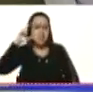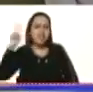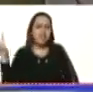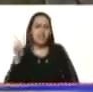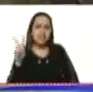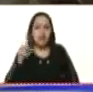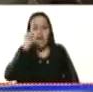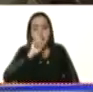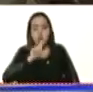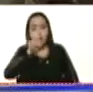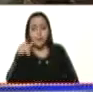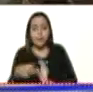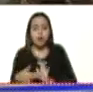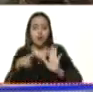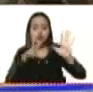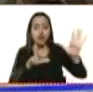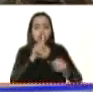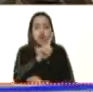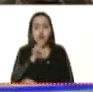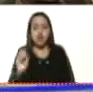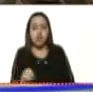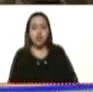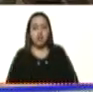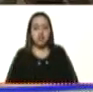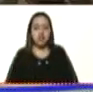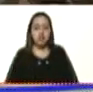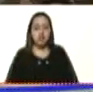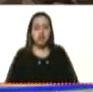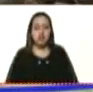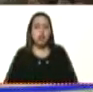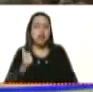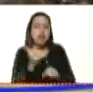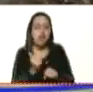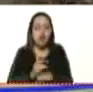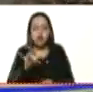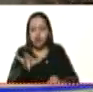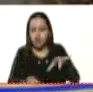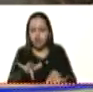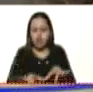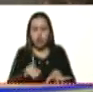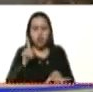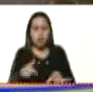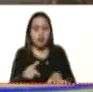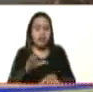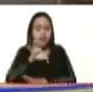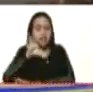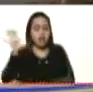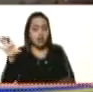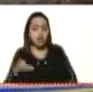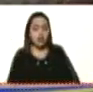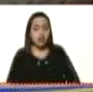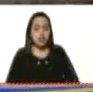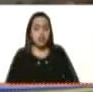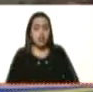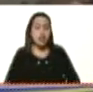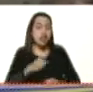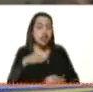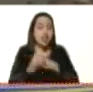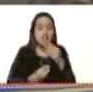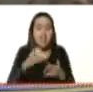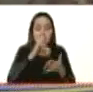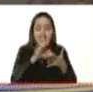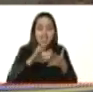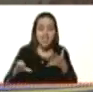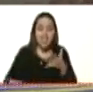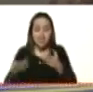1810 en el campo que se le dio como trabajo secretario de Exterior y fue también un estratega antiimperialista y compañero